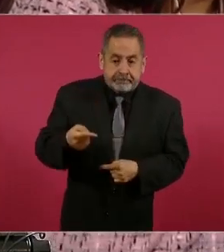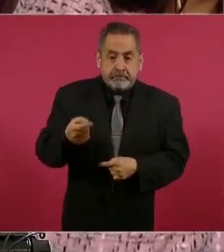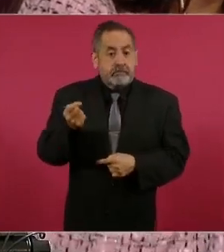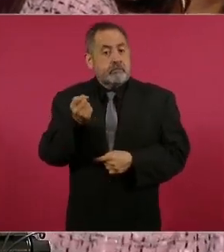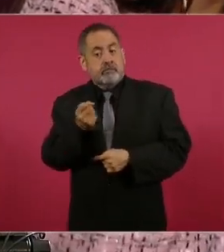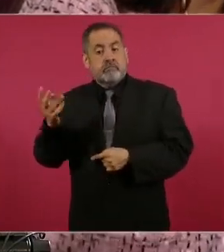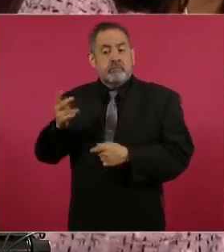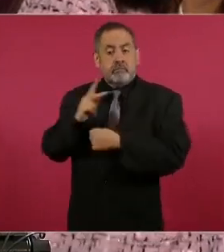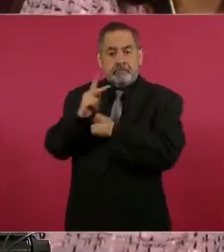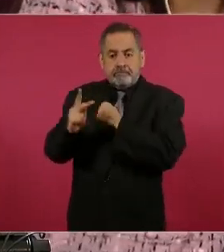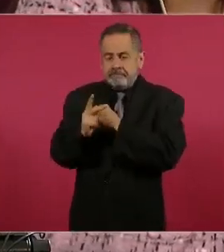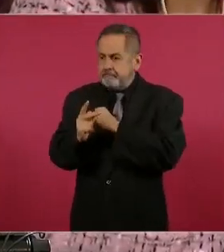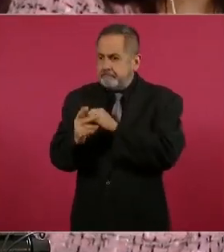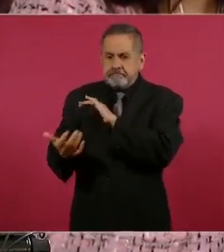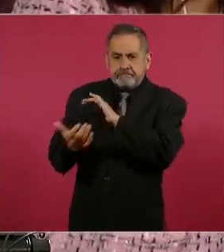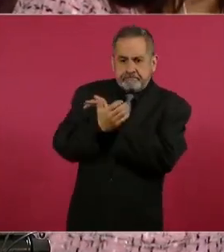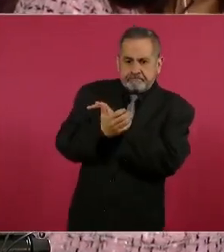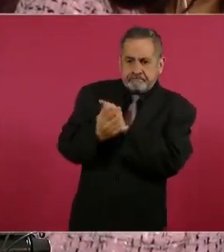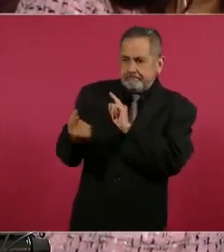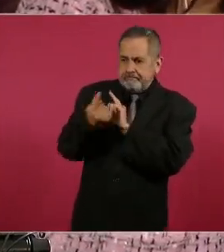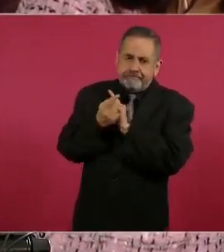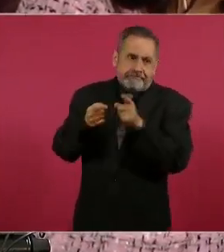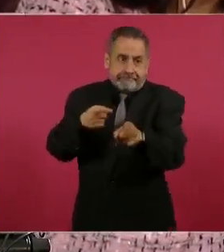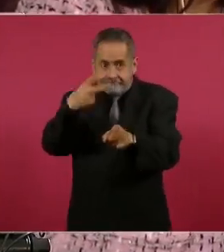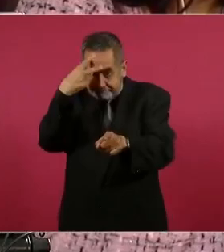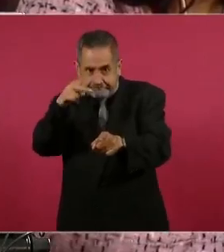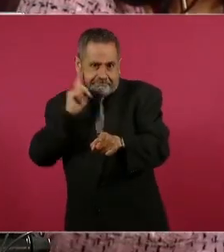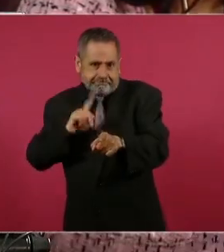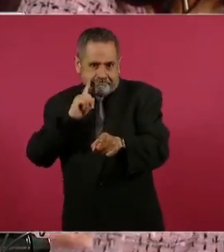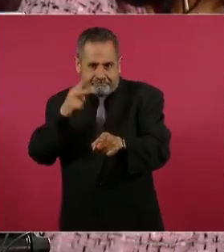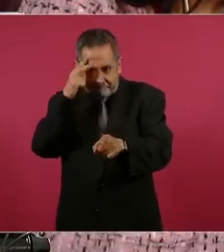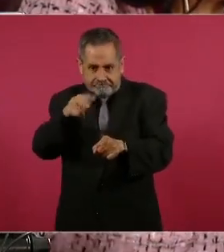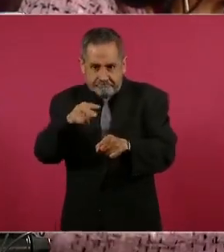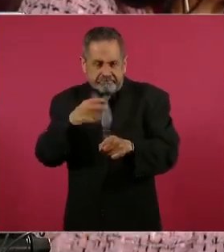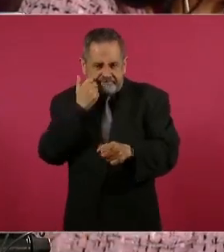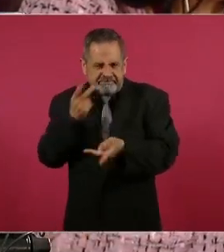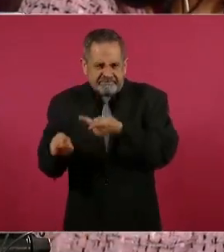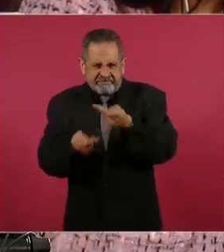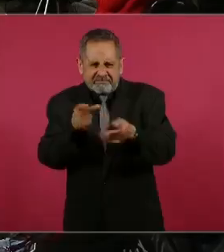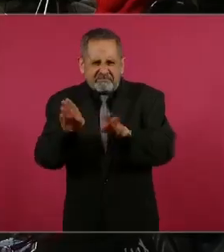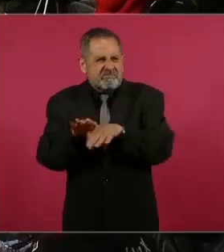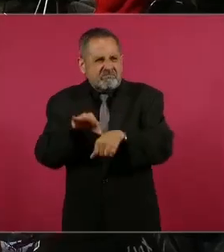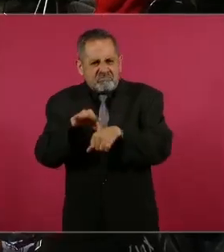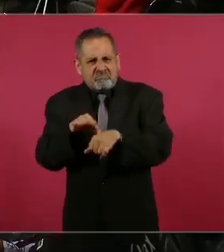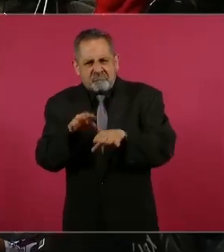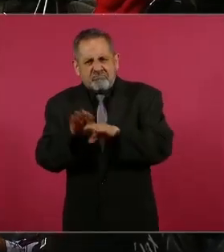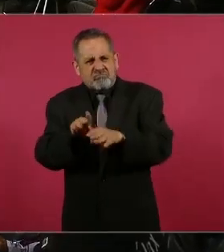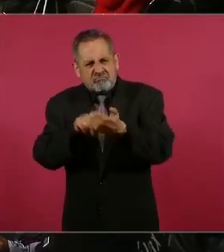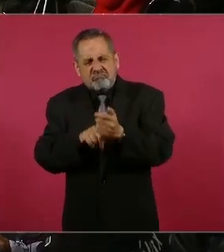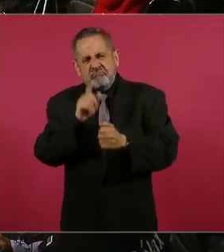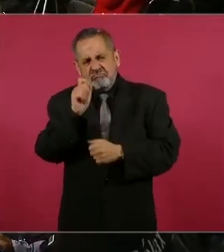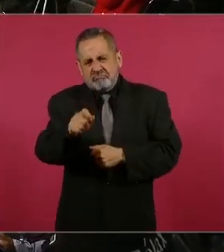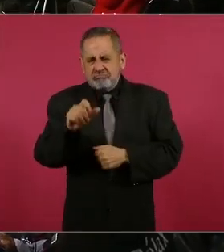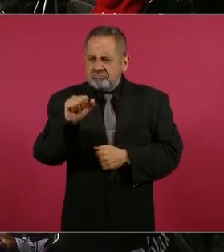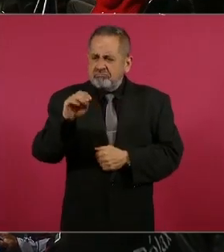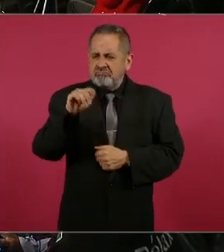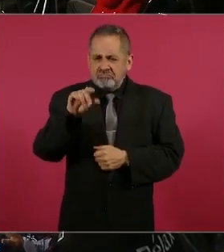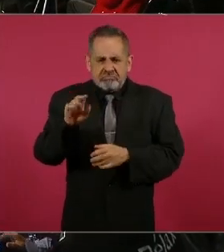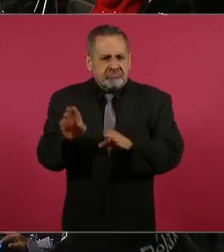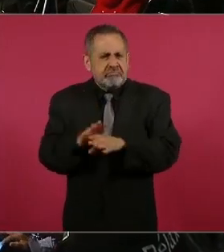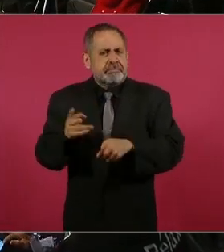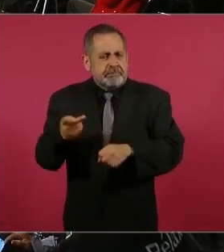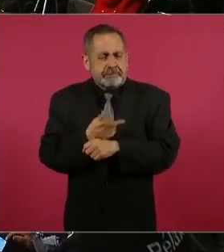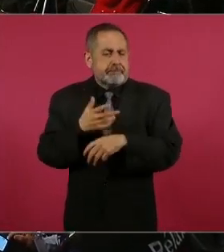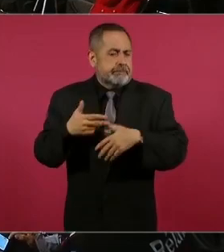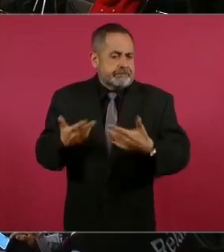muchos países se acercaban a mí porque era la mexicana que querían preguntarle, que querían saber qué era lo que había